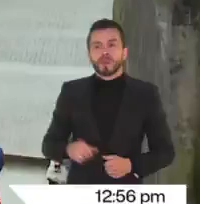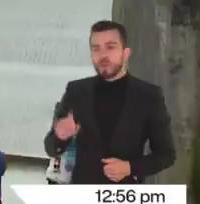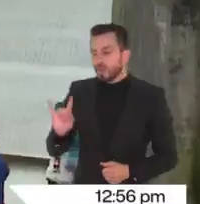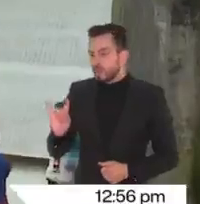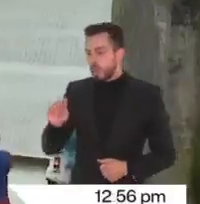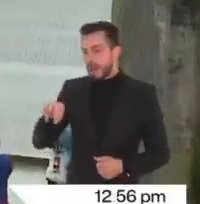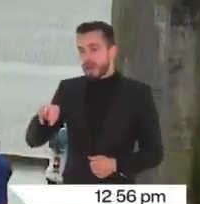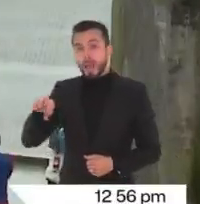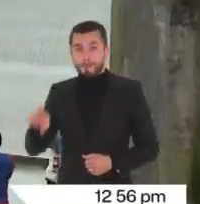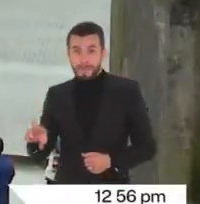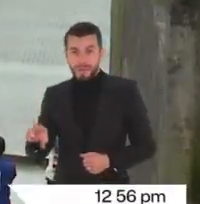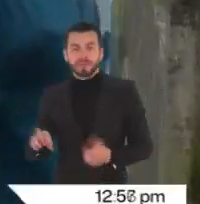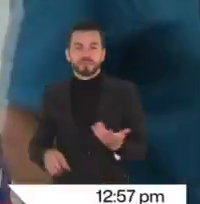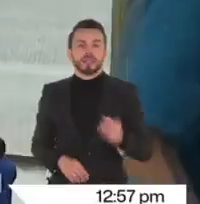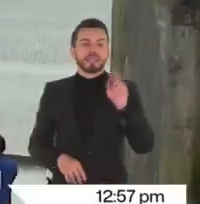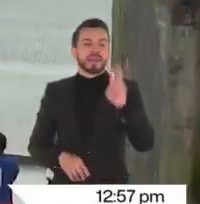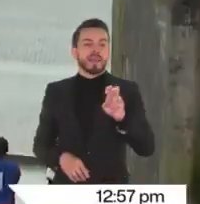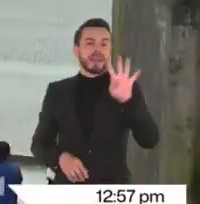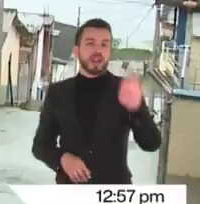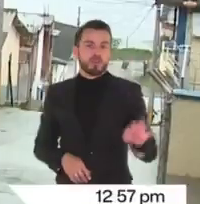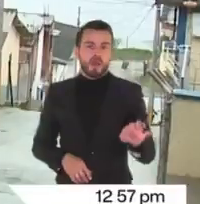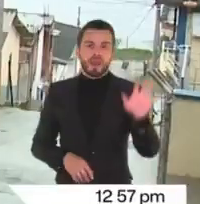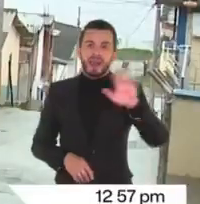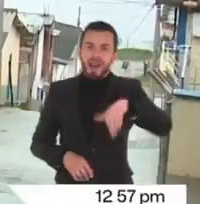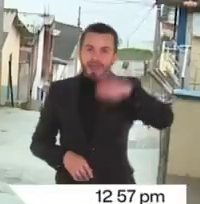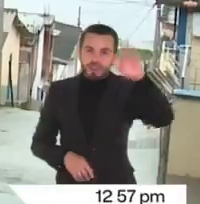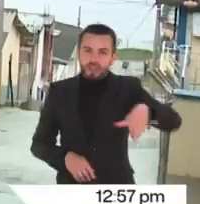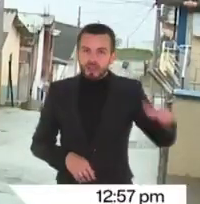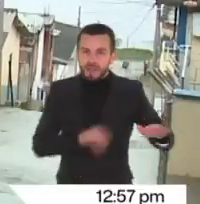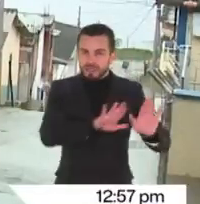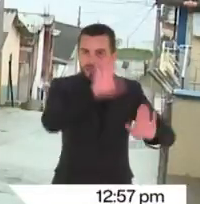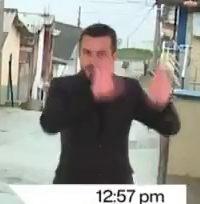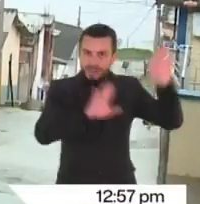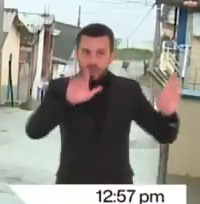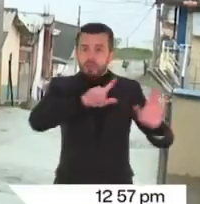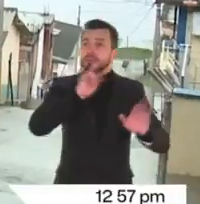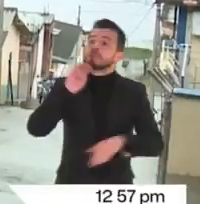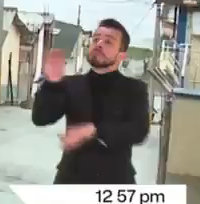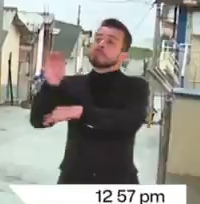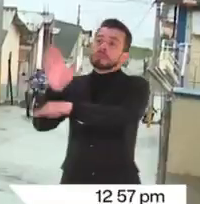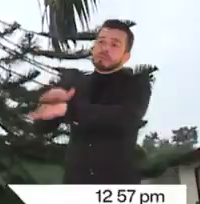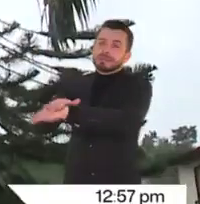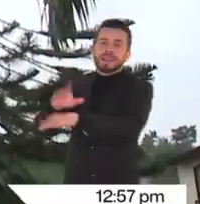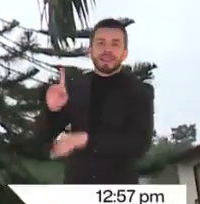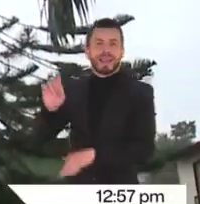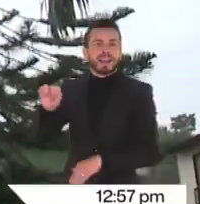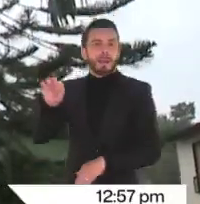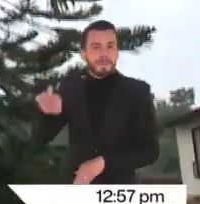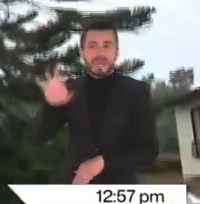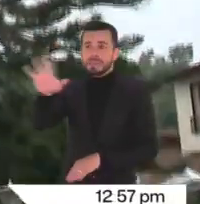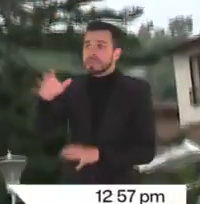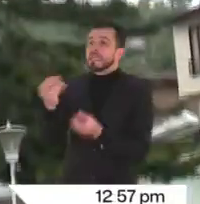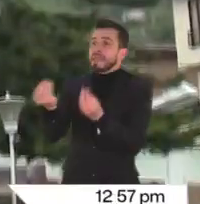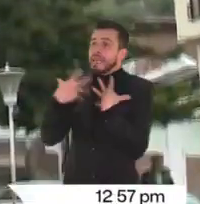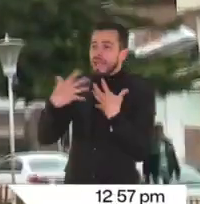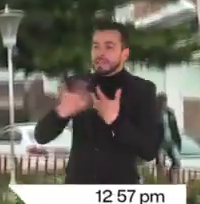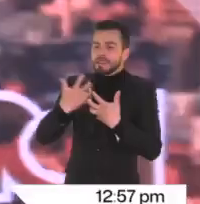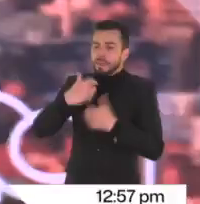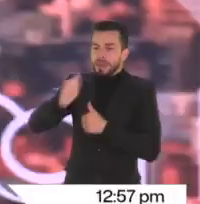79 mandatarios de diferentes municipios de Antioquia hicieron la petición a la entidad para recibir sistema de protección.